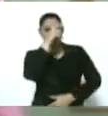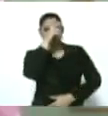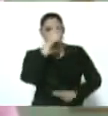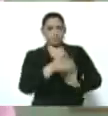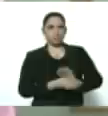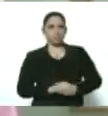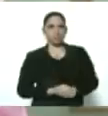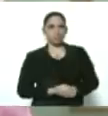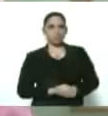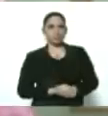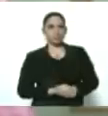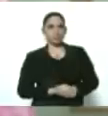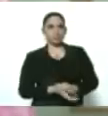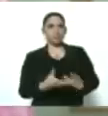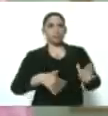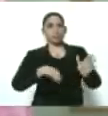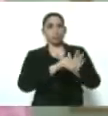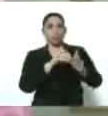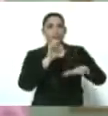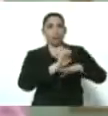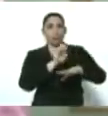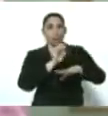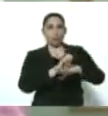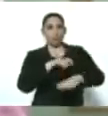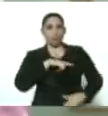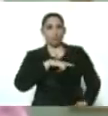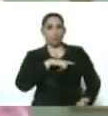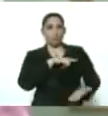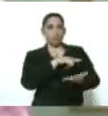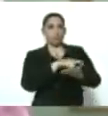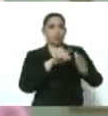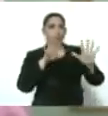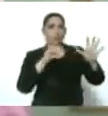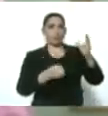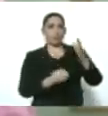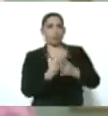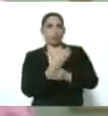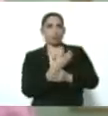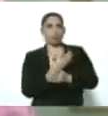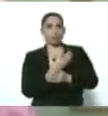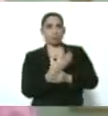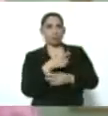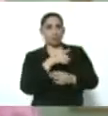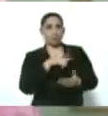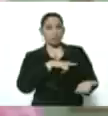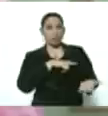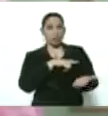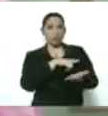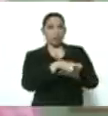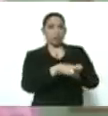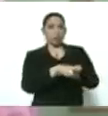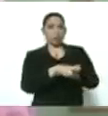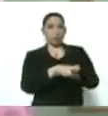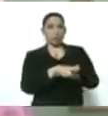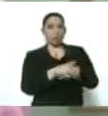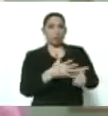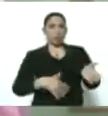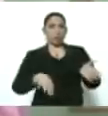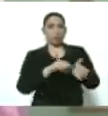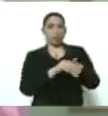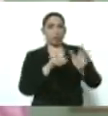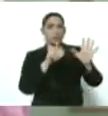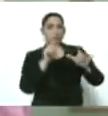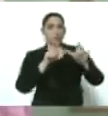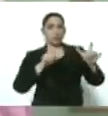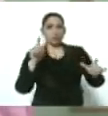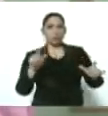y regresó de Ecuador en el vuelo del 9 de mayo. En ese vuelo regresaron 6 personas